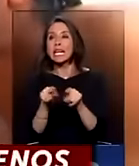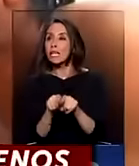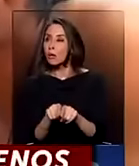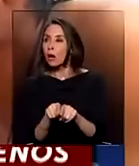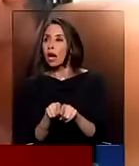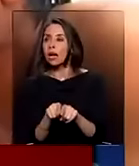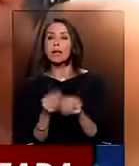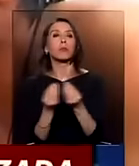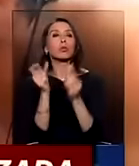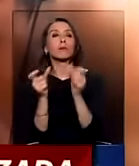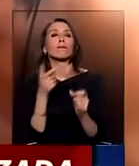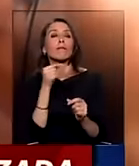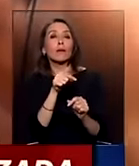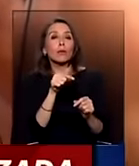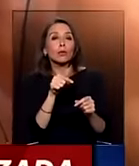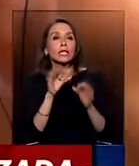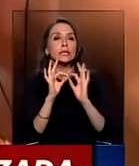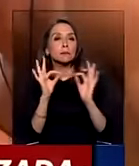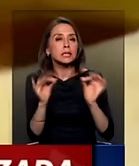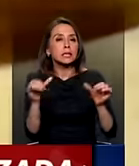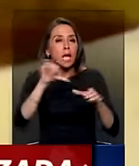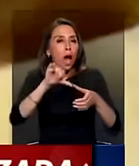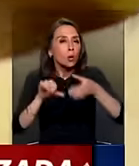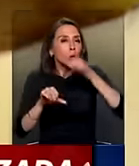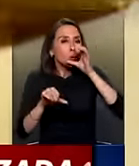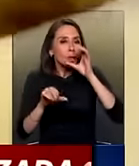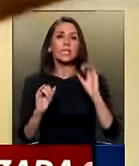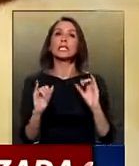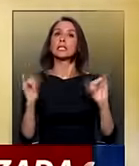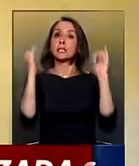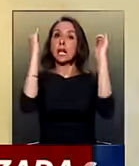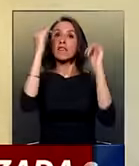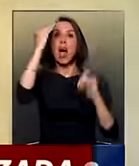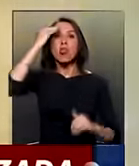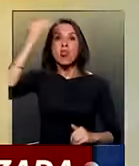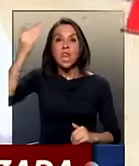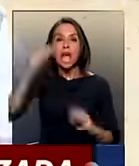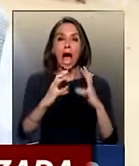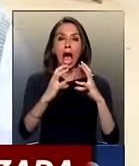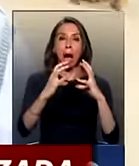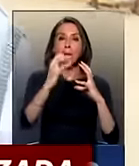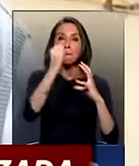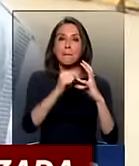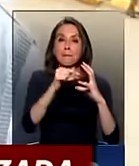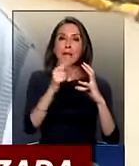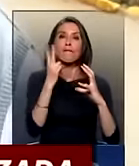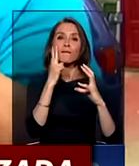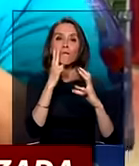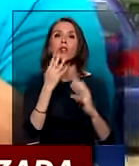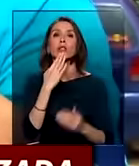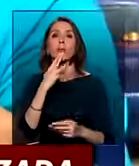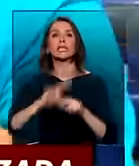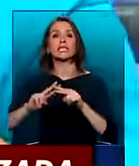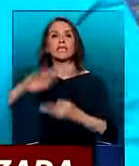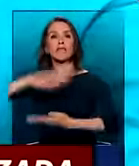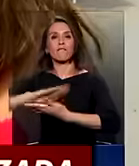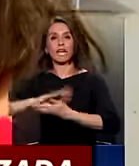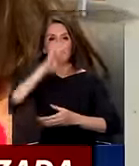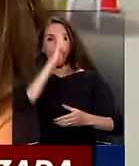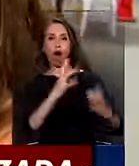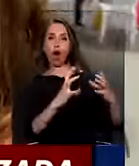Son tantos los seguidores de este especial brebaje que no solo se celebra el Día del Melón con Vino, sino que también ahora se hace una fiesta en su honor.